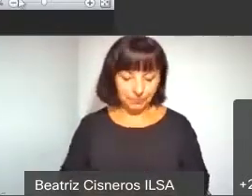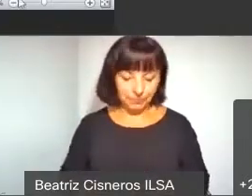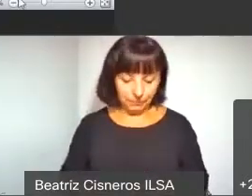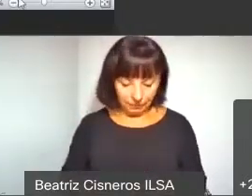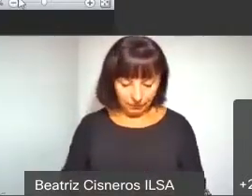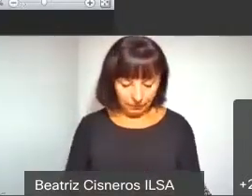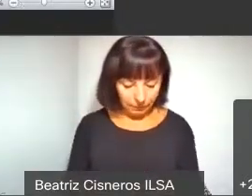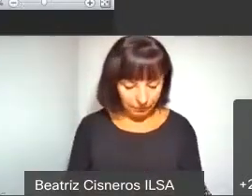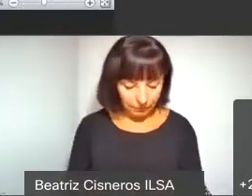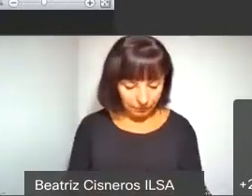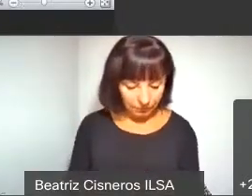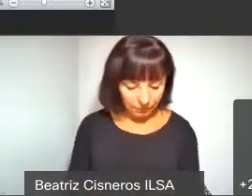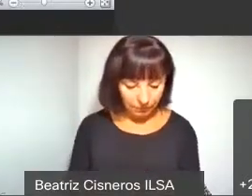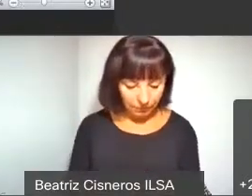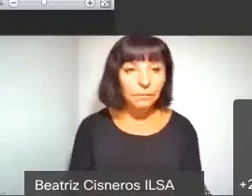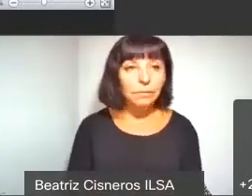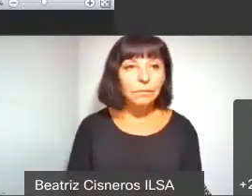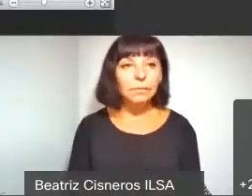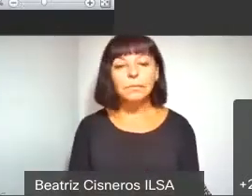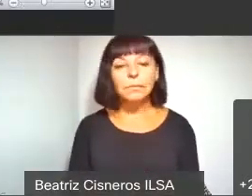Me voy a